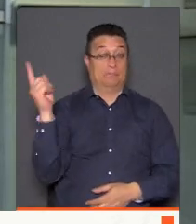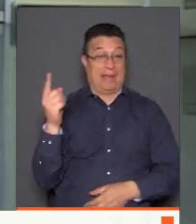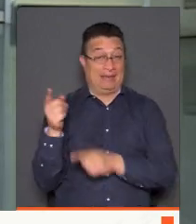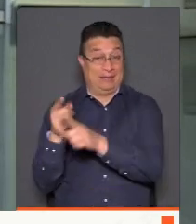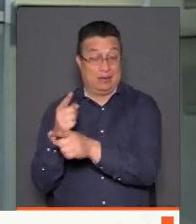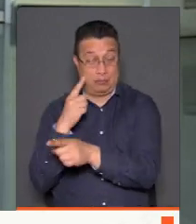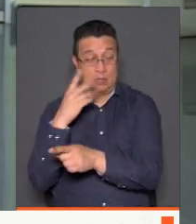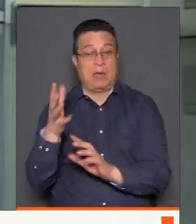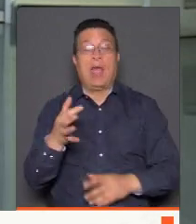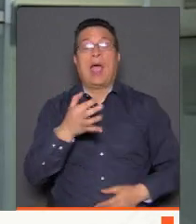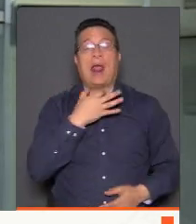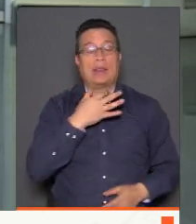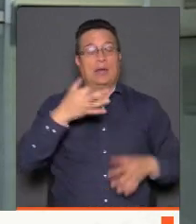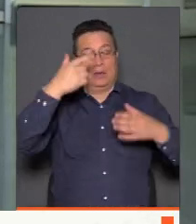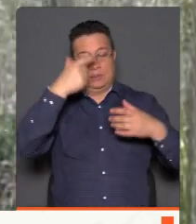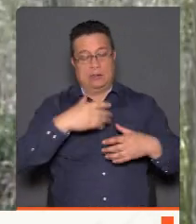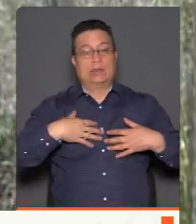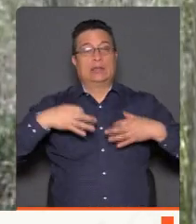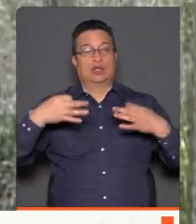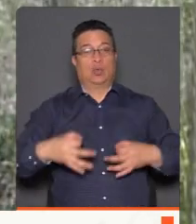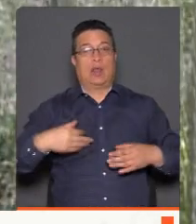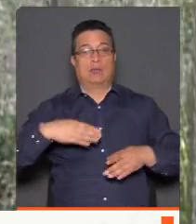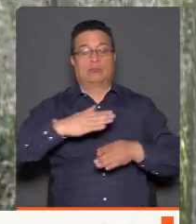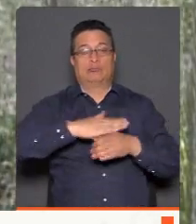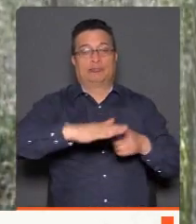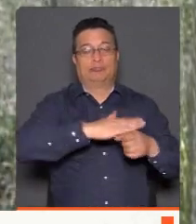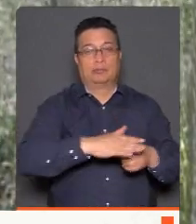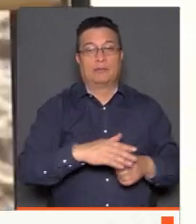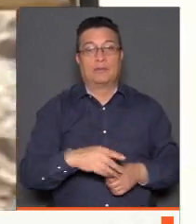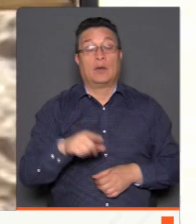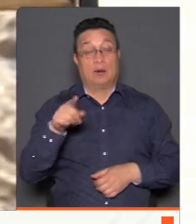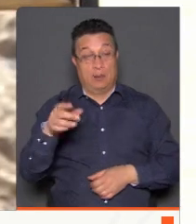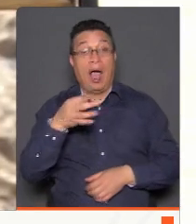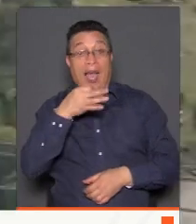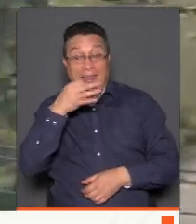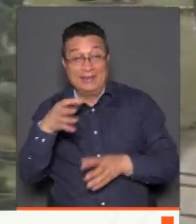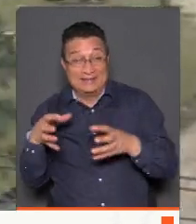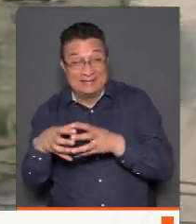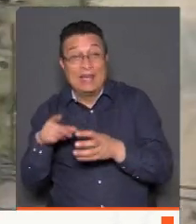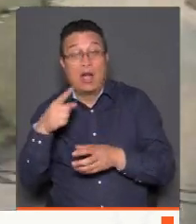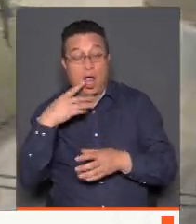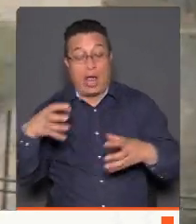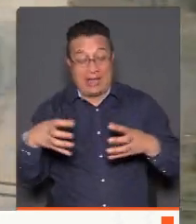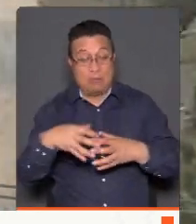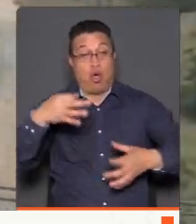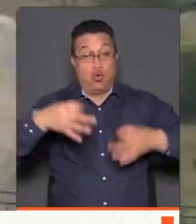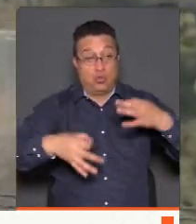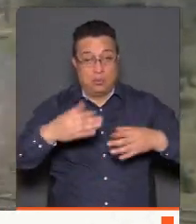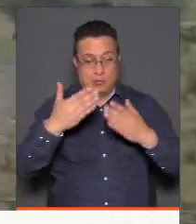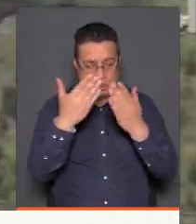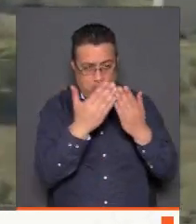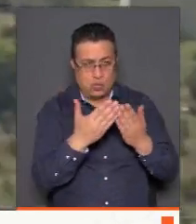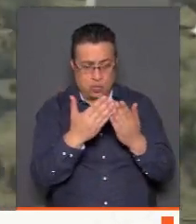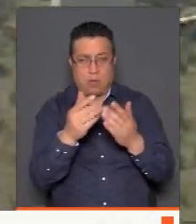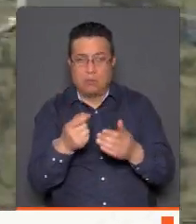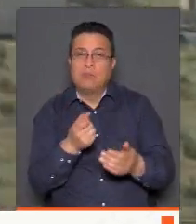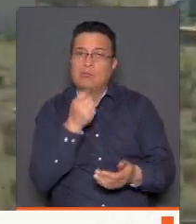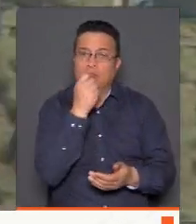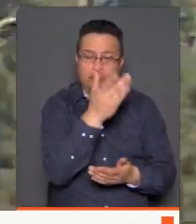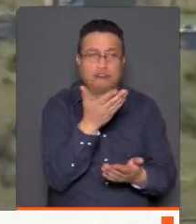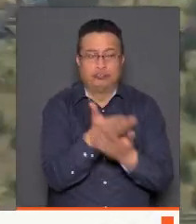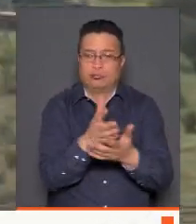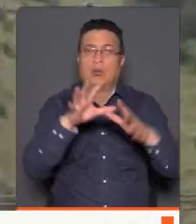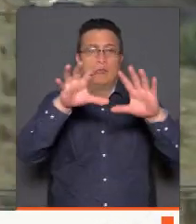las garantías de seguridad para realizarlo. La delegación también señaló que sus equipos jurídicos están estudiando sumarse a la querella por